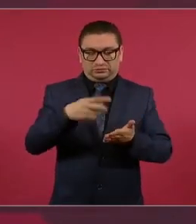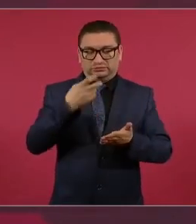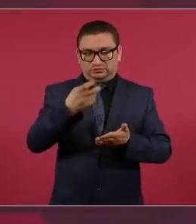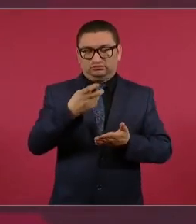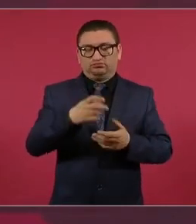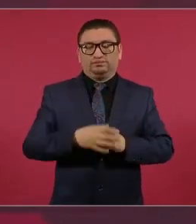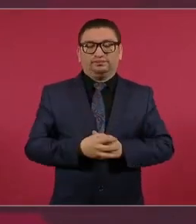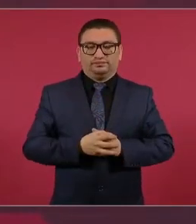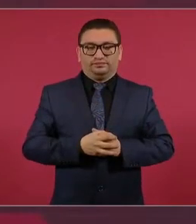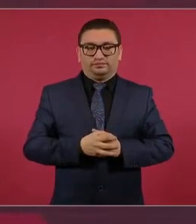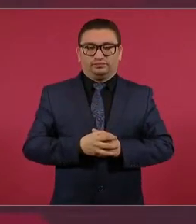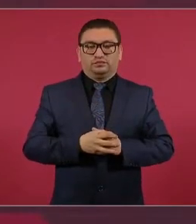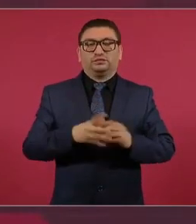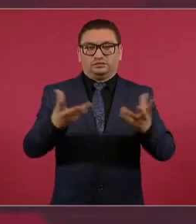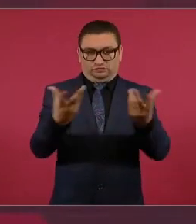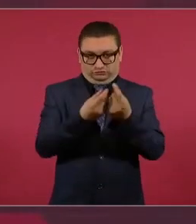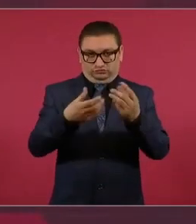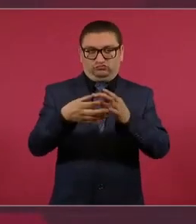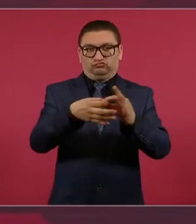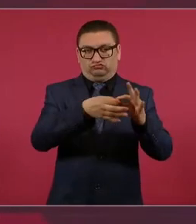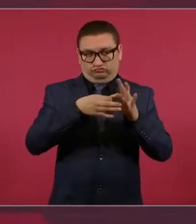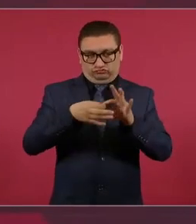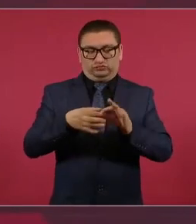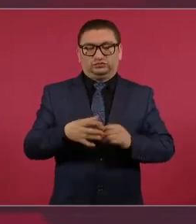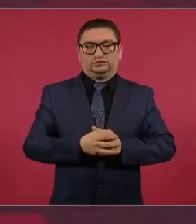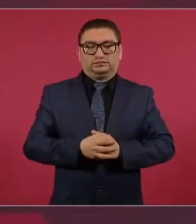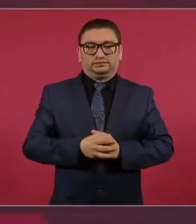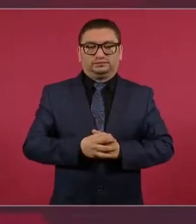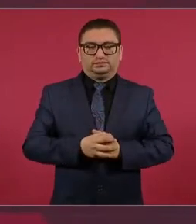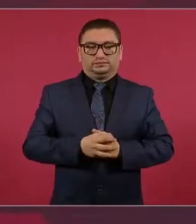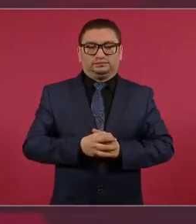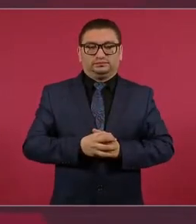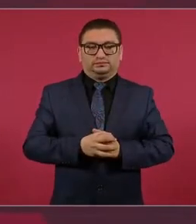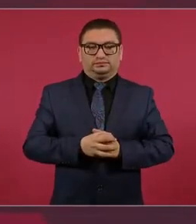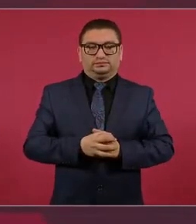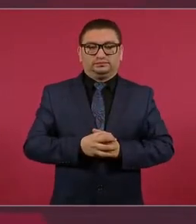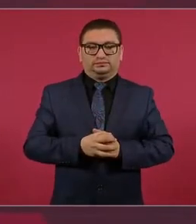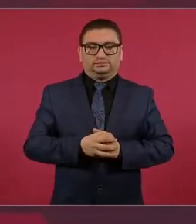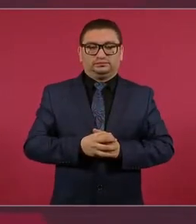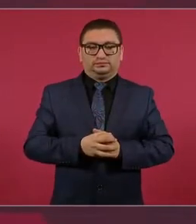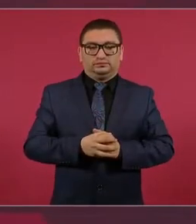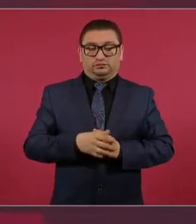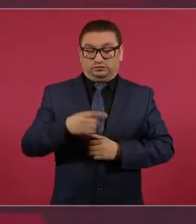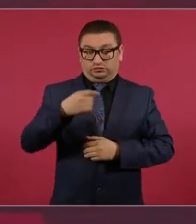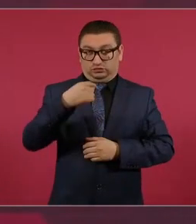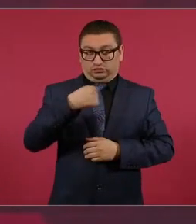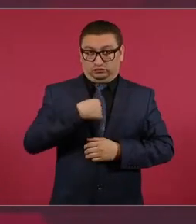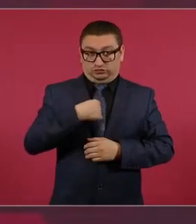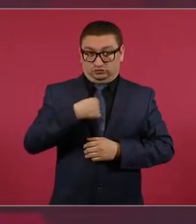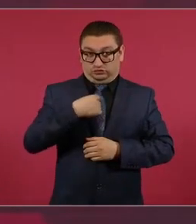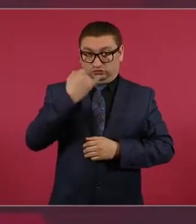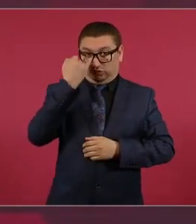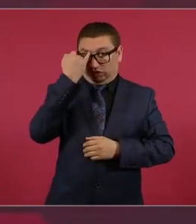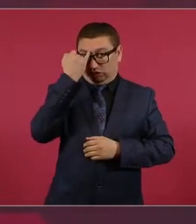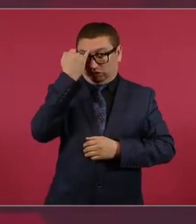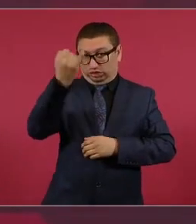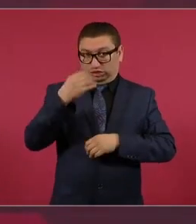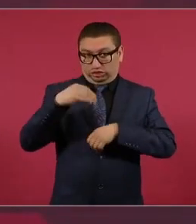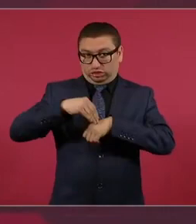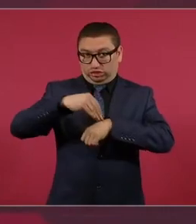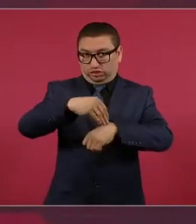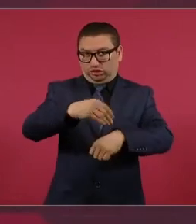reforma con el reforma no estoy inventando